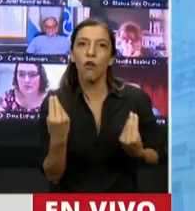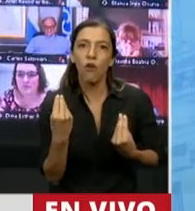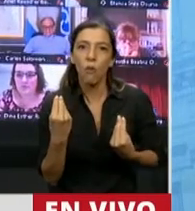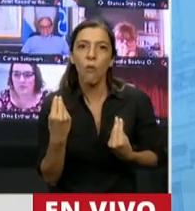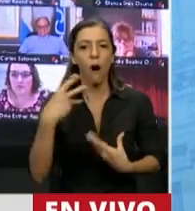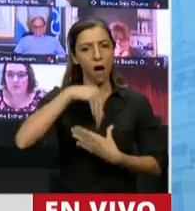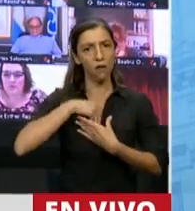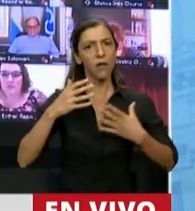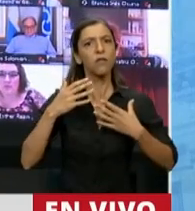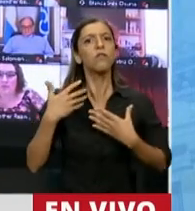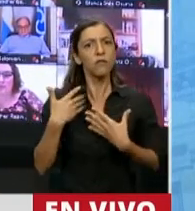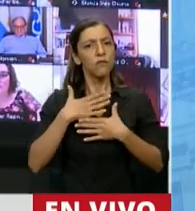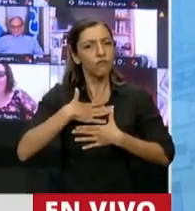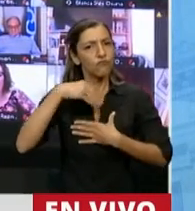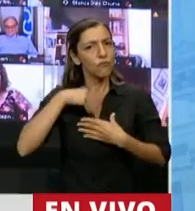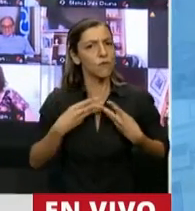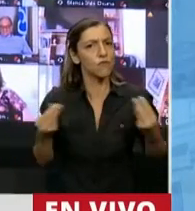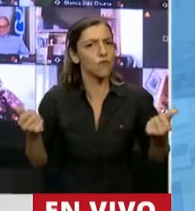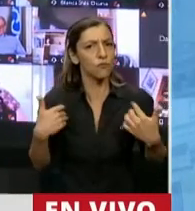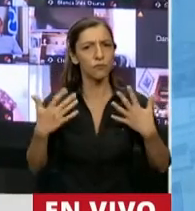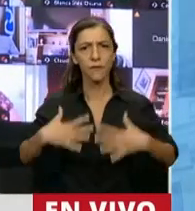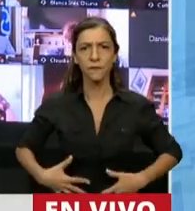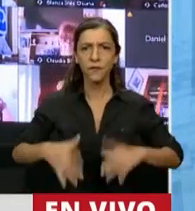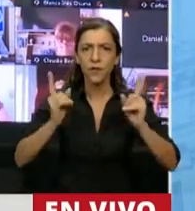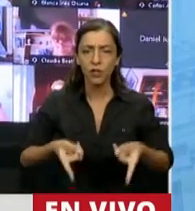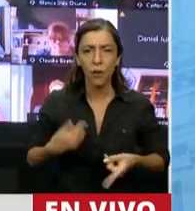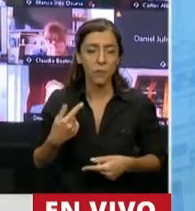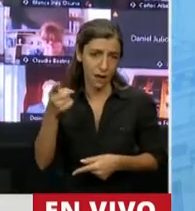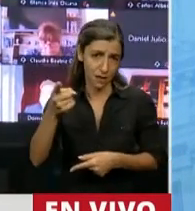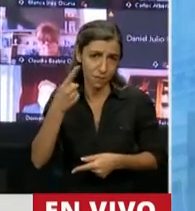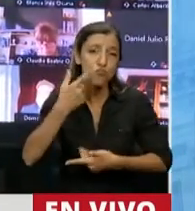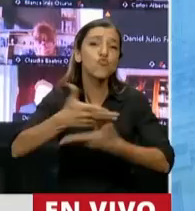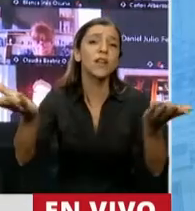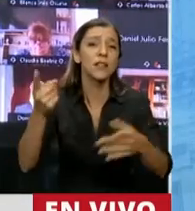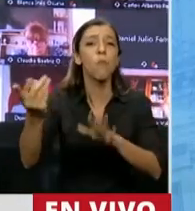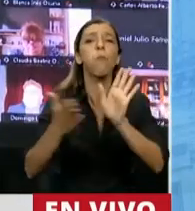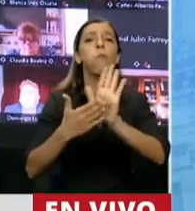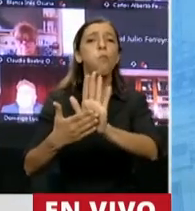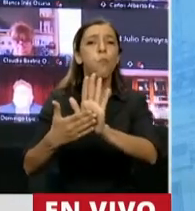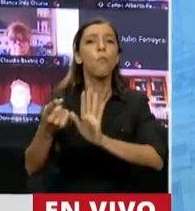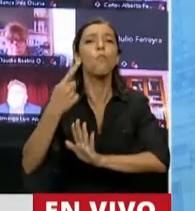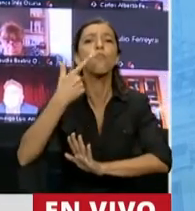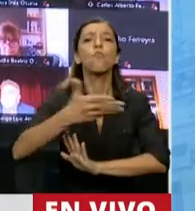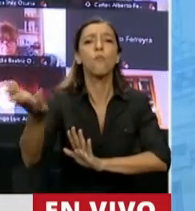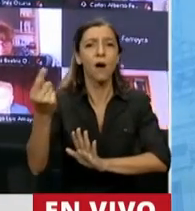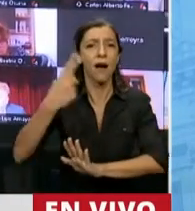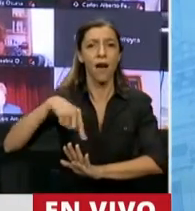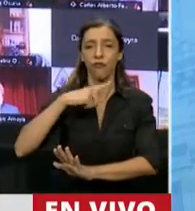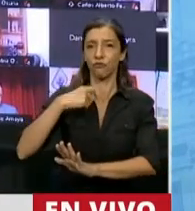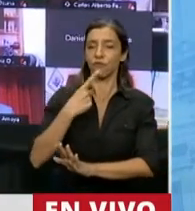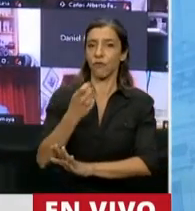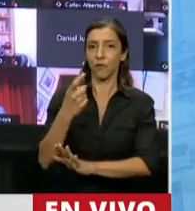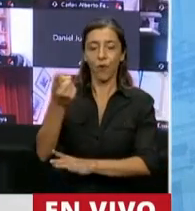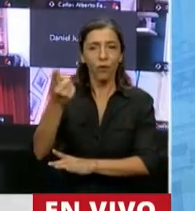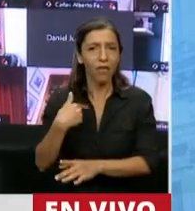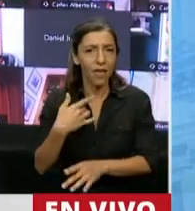voluntad. Y lo demostró, ¿eh? Mientras fue jugador, creo que el hombre puso todo lo que tenía de sí y lo mostraba con su